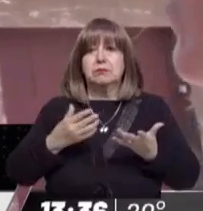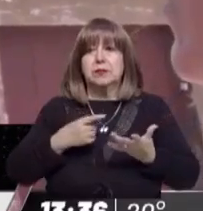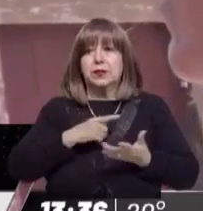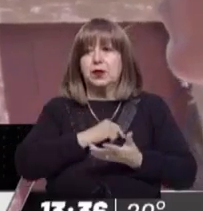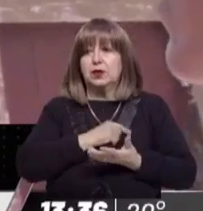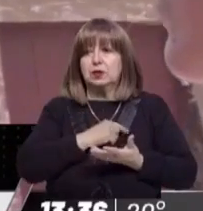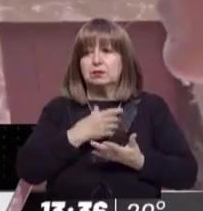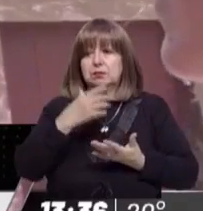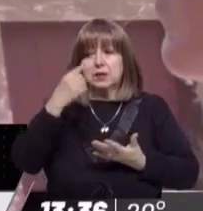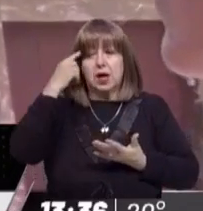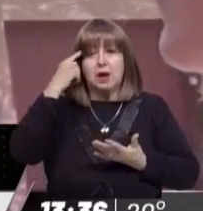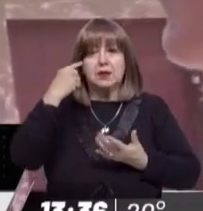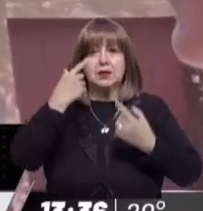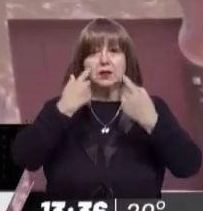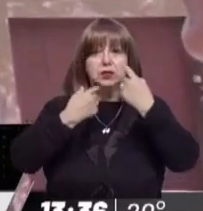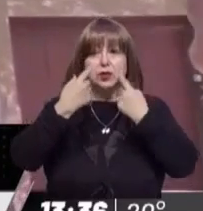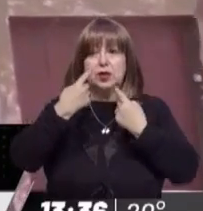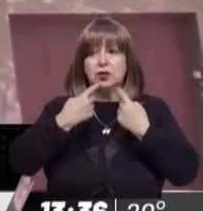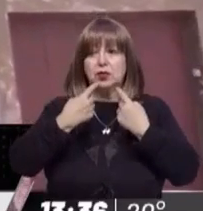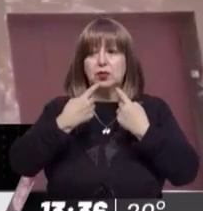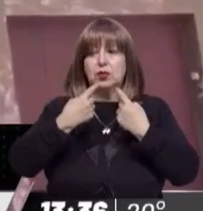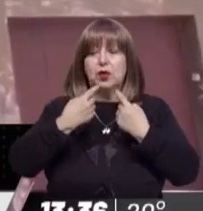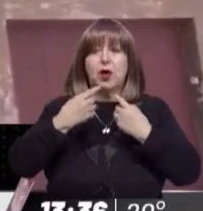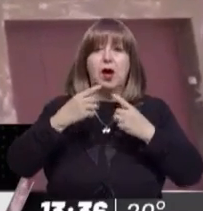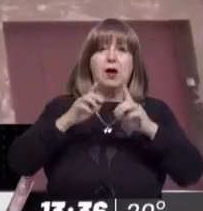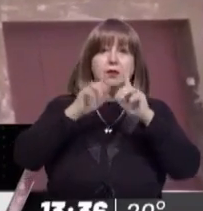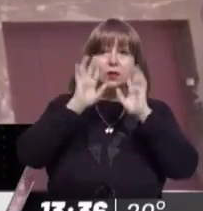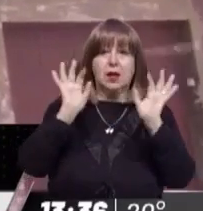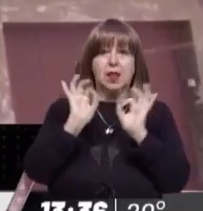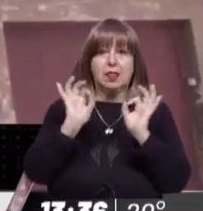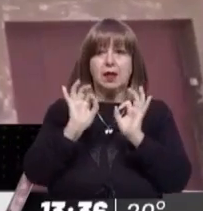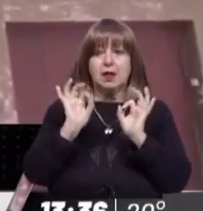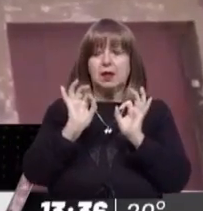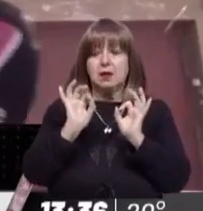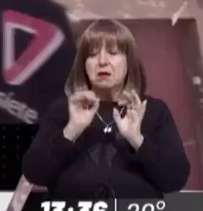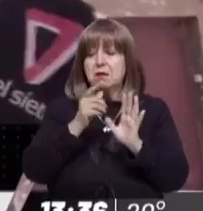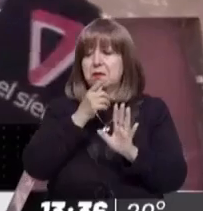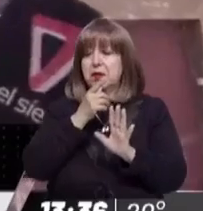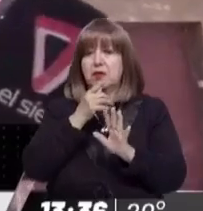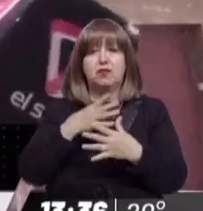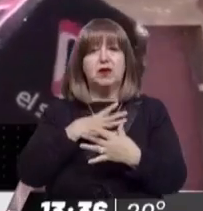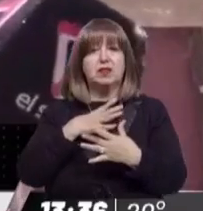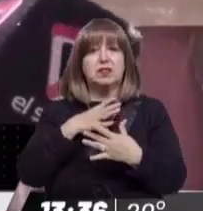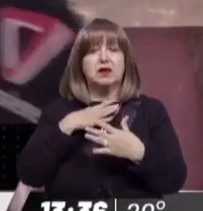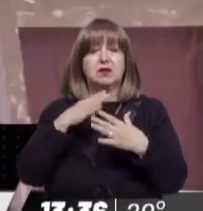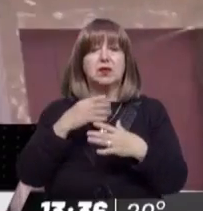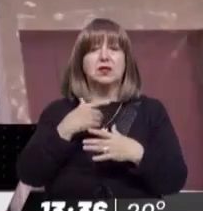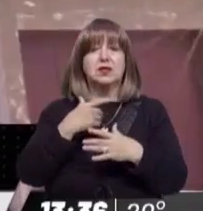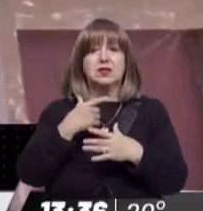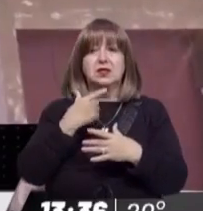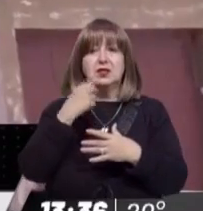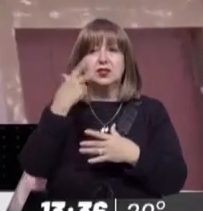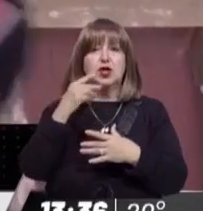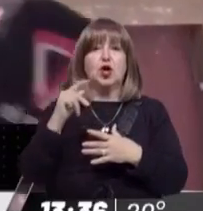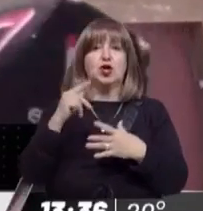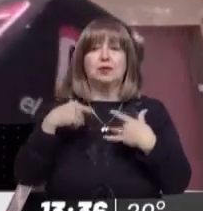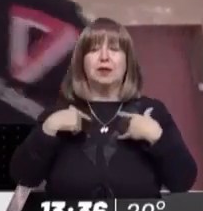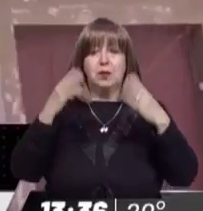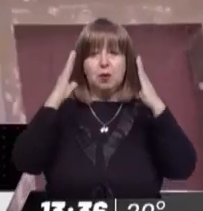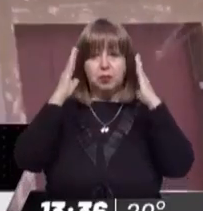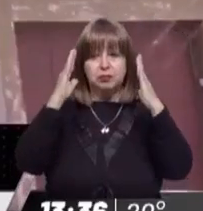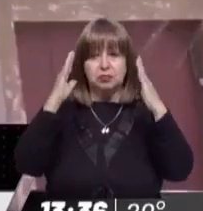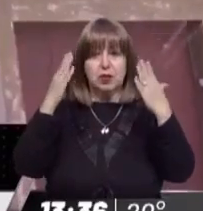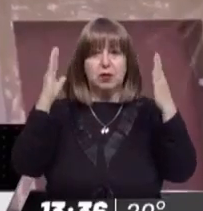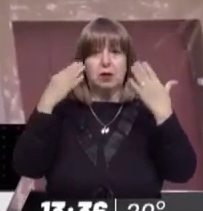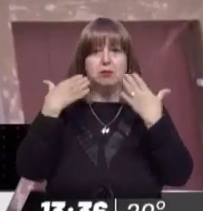dolor y y llanto de rato en shock como como que no terminó de caer nunca tenido contacto con la familia de morena no y con ella